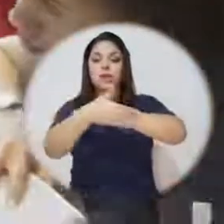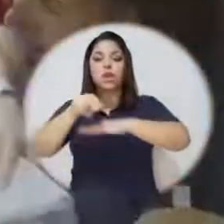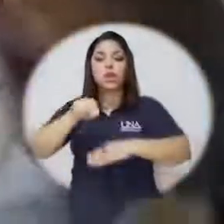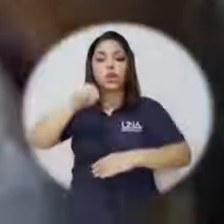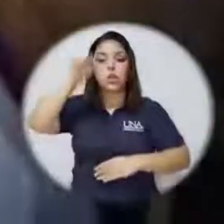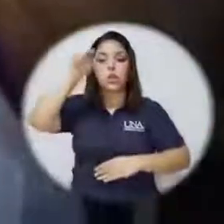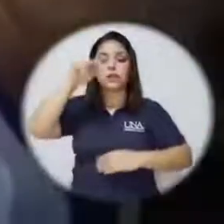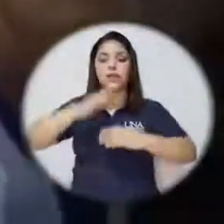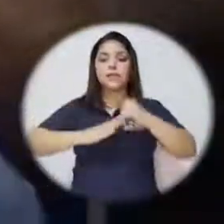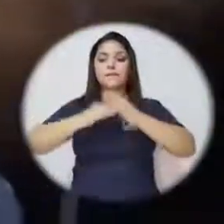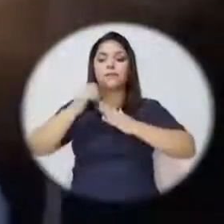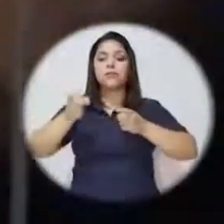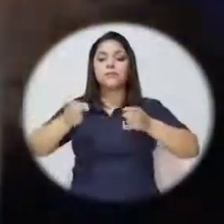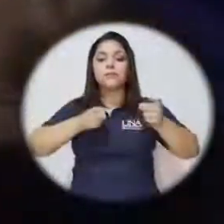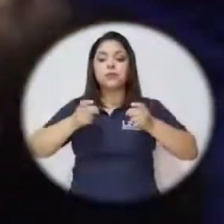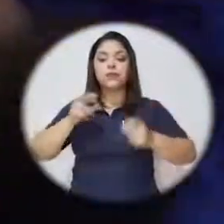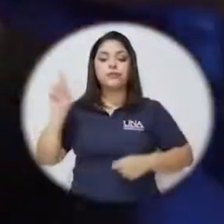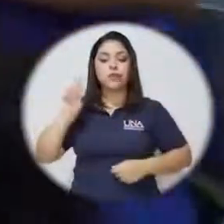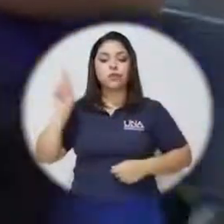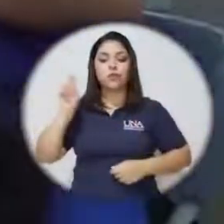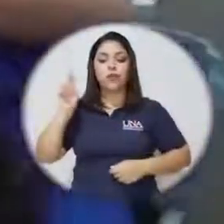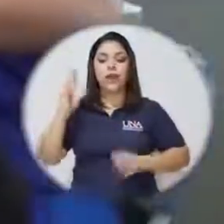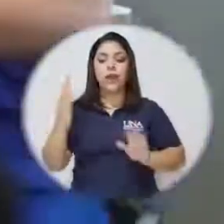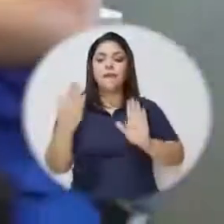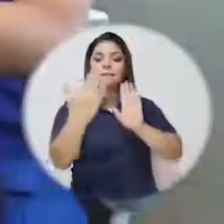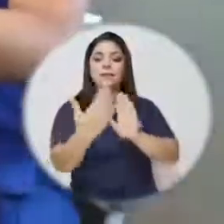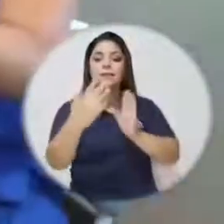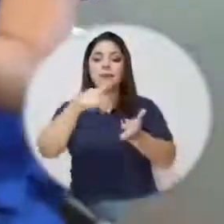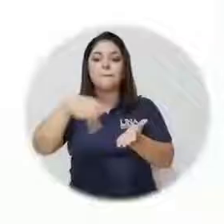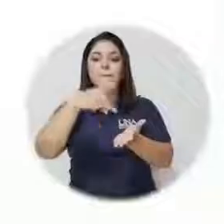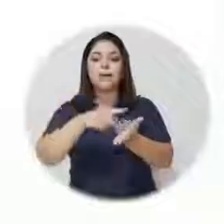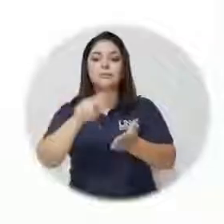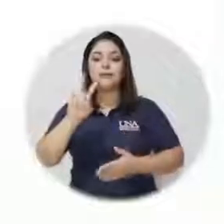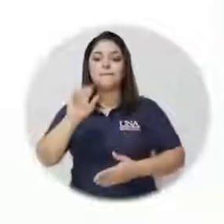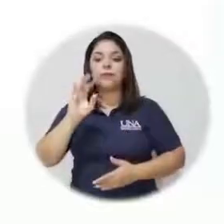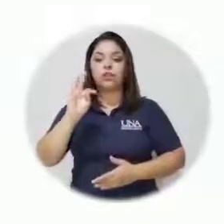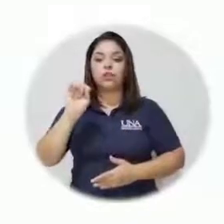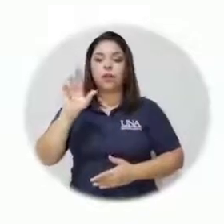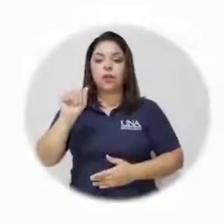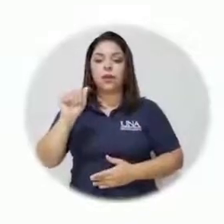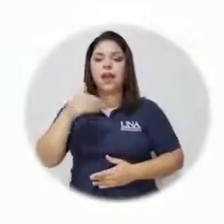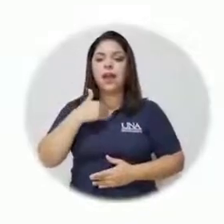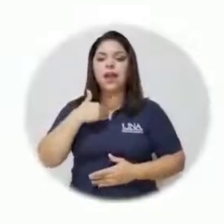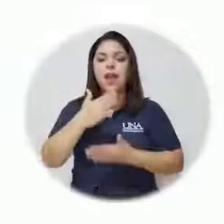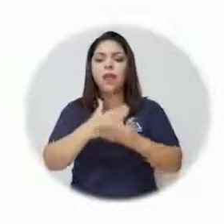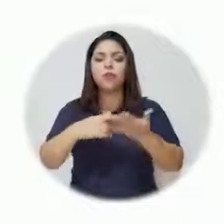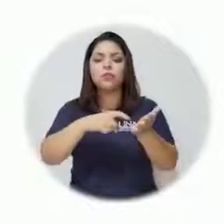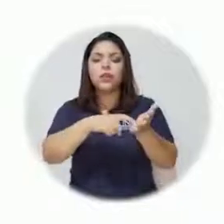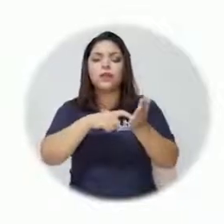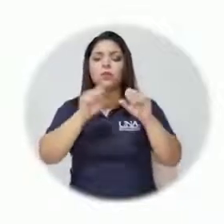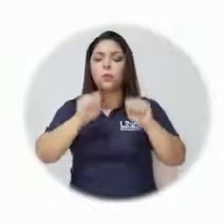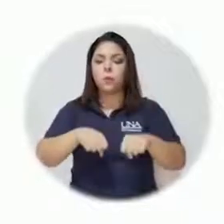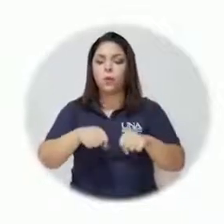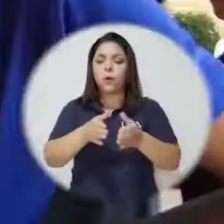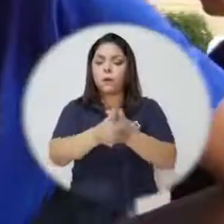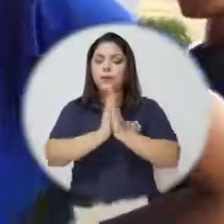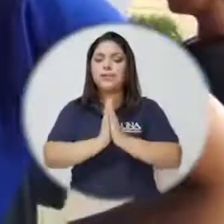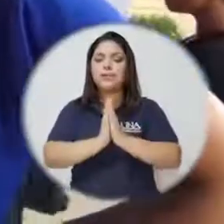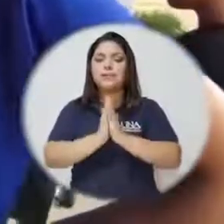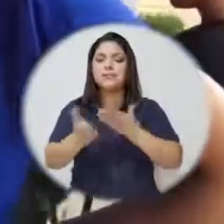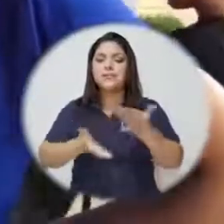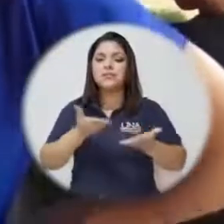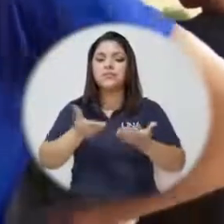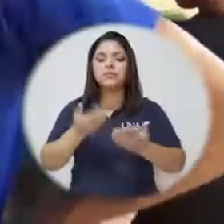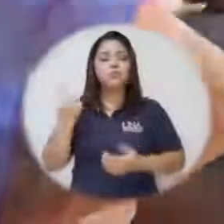norte del edificio administrativo de la Rectoría frente a Plaza Victoria. ¿Existe algún requisito para solicitar el servicio?